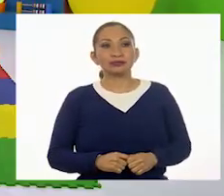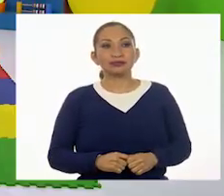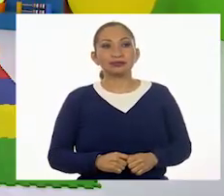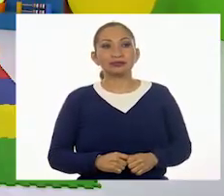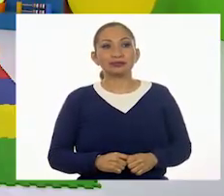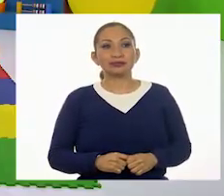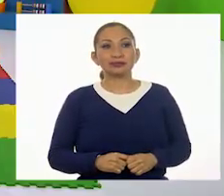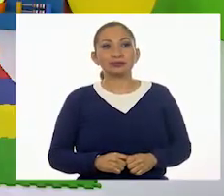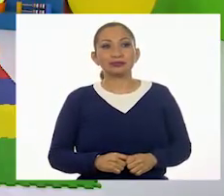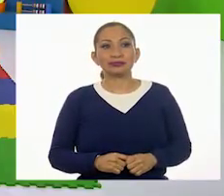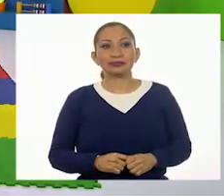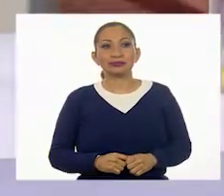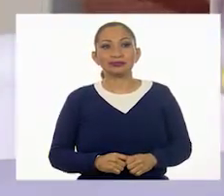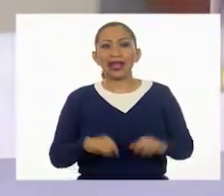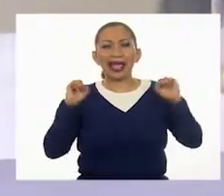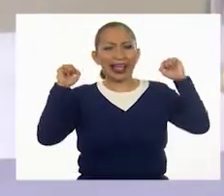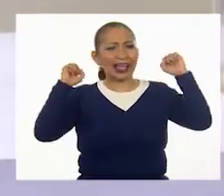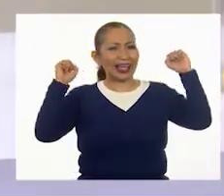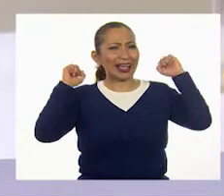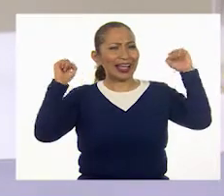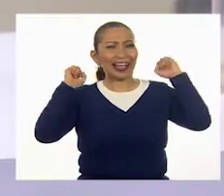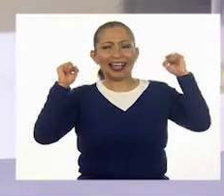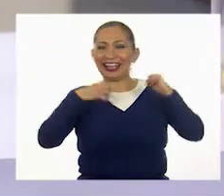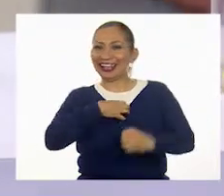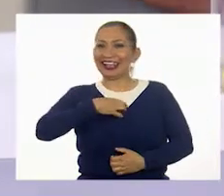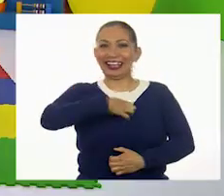A ver.